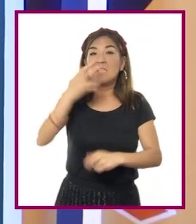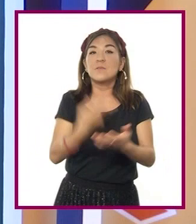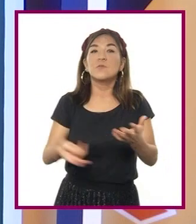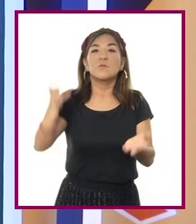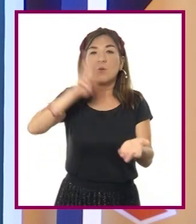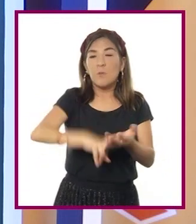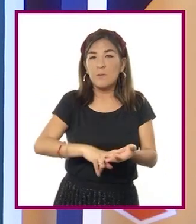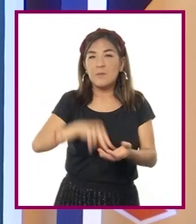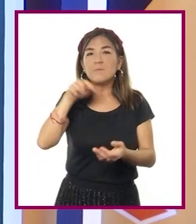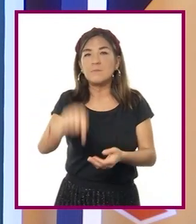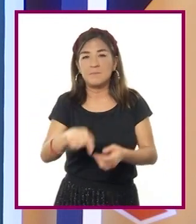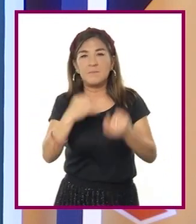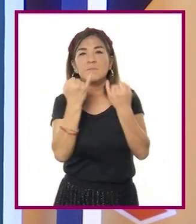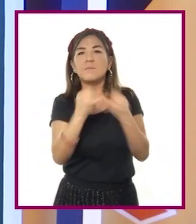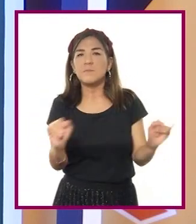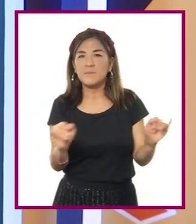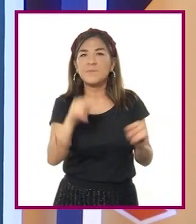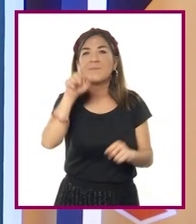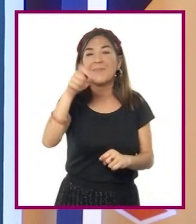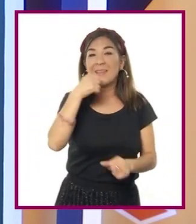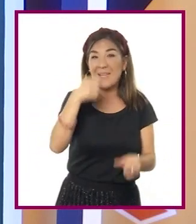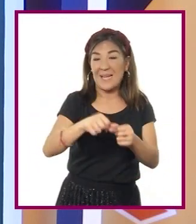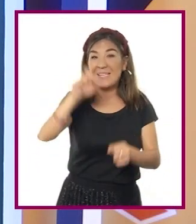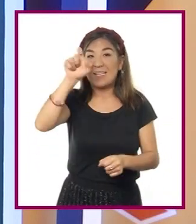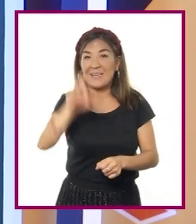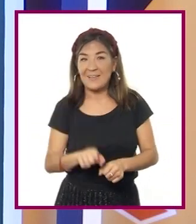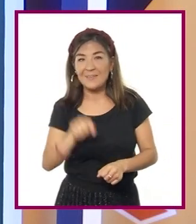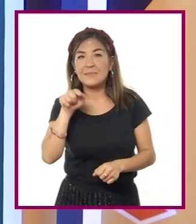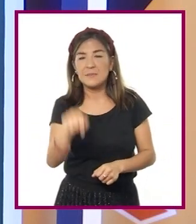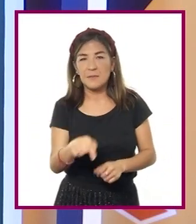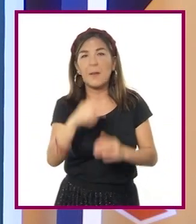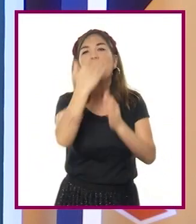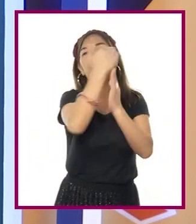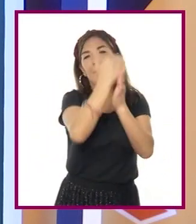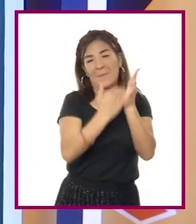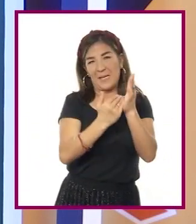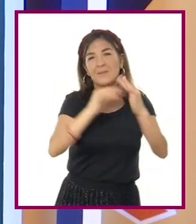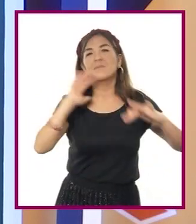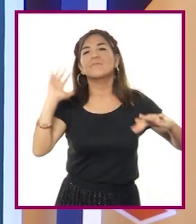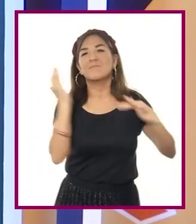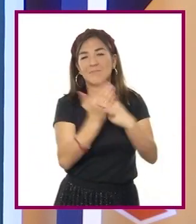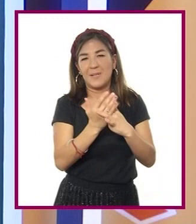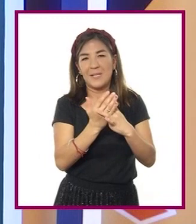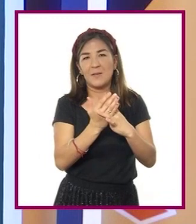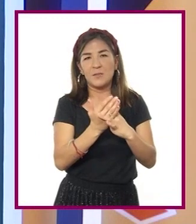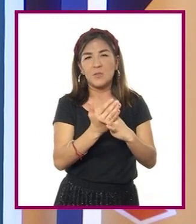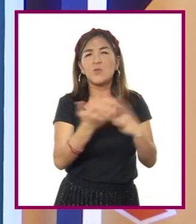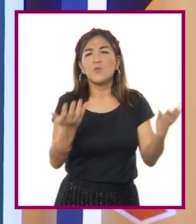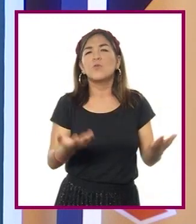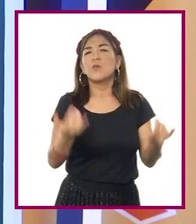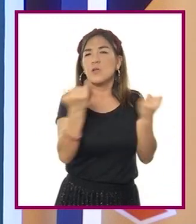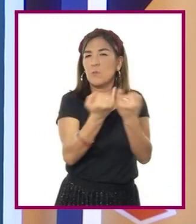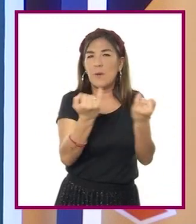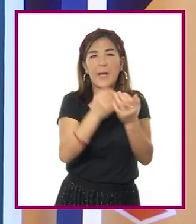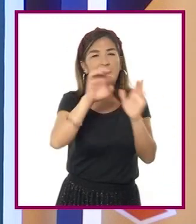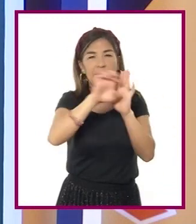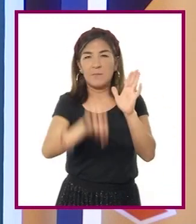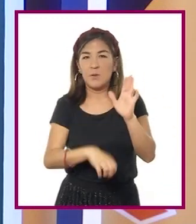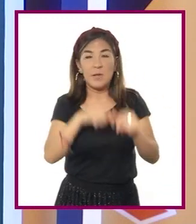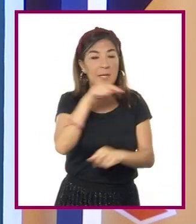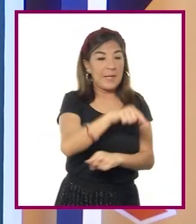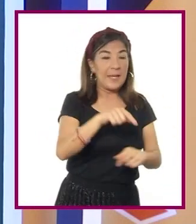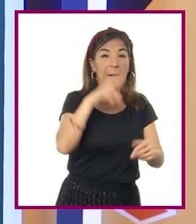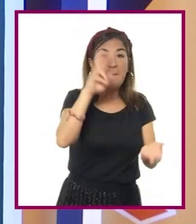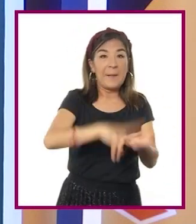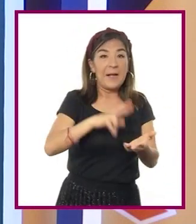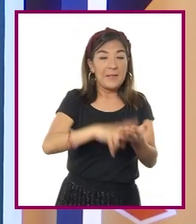la variable dependiente que le corresponde disminuye a la mitad, así como si la variable